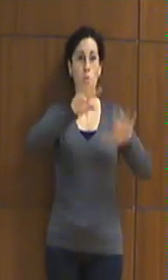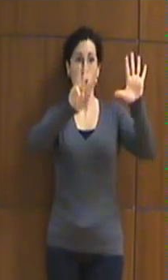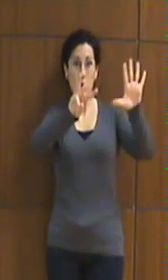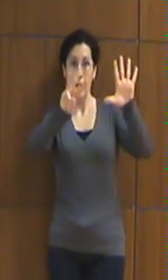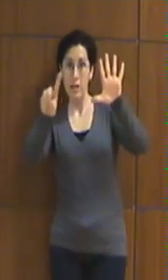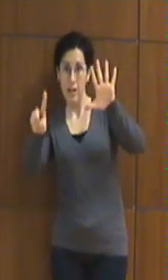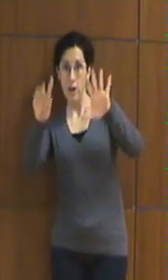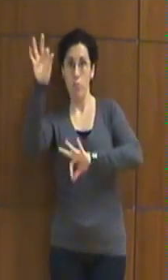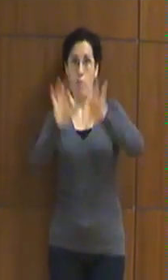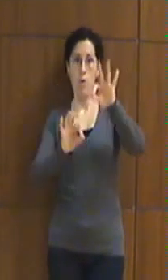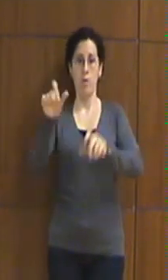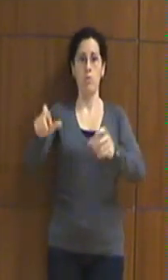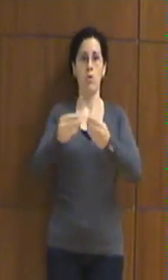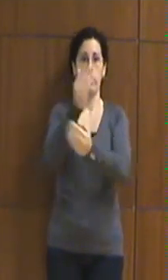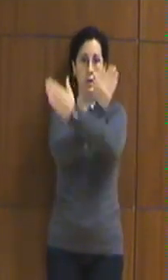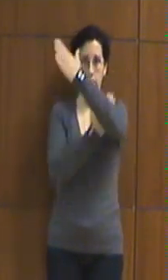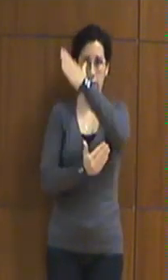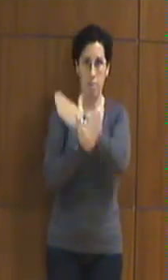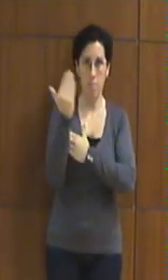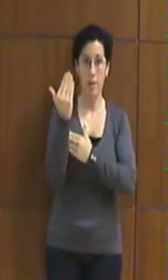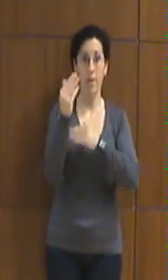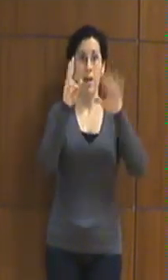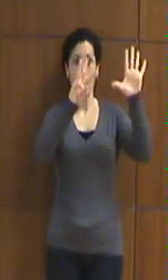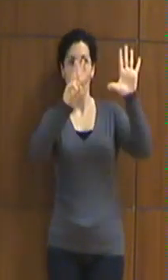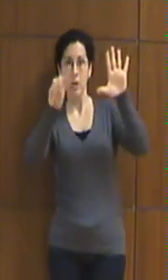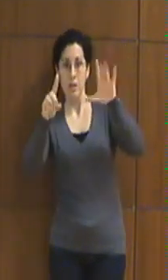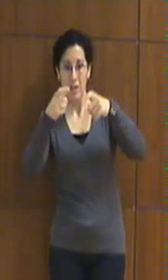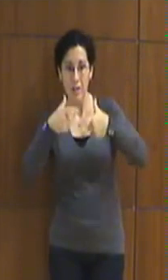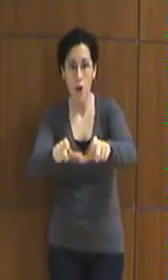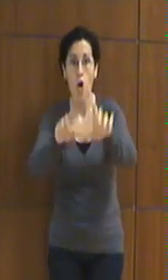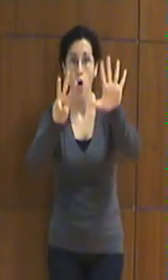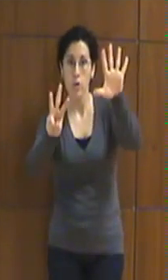86% de personas con discapacidad, de algún tipo de discapacidad intelectual,